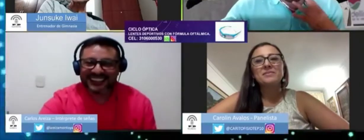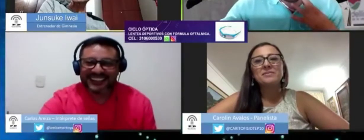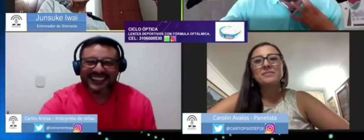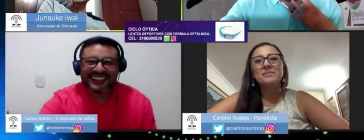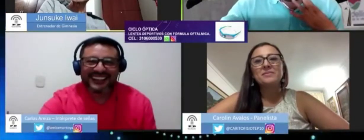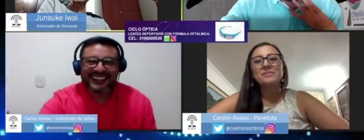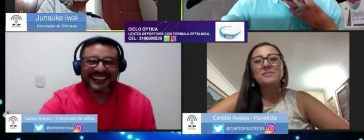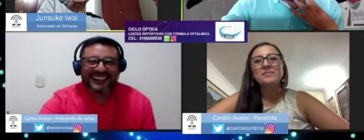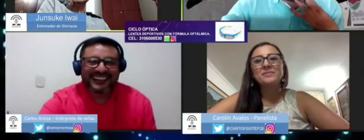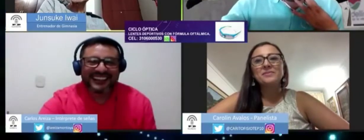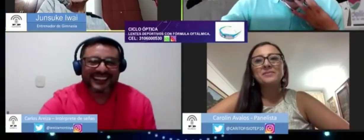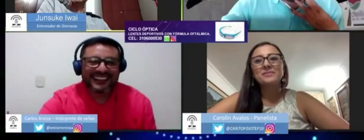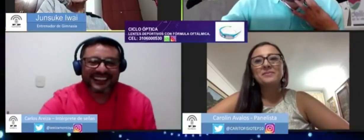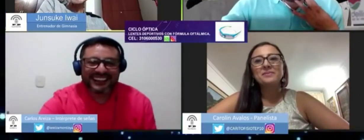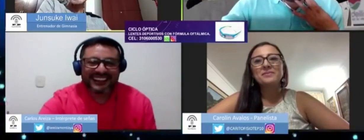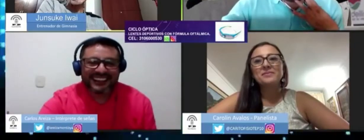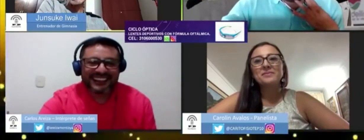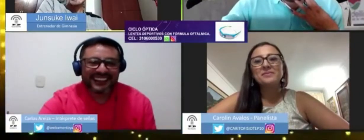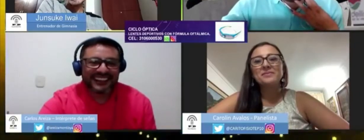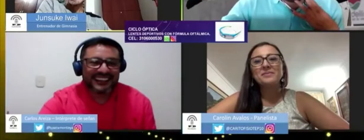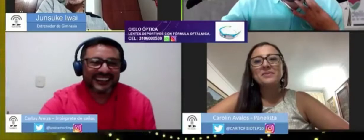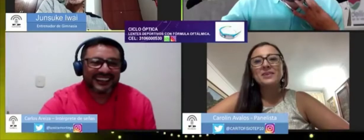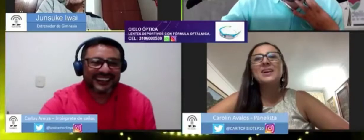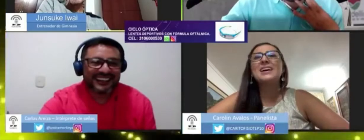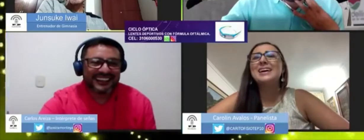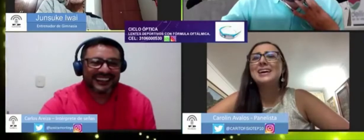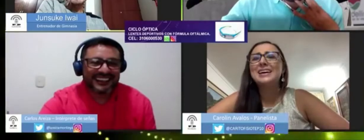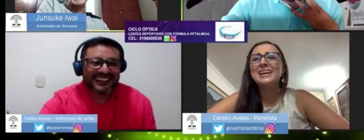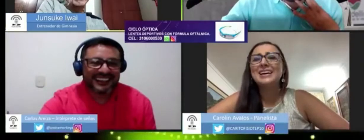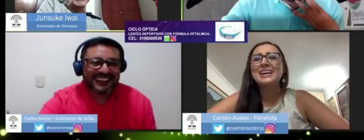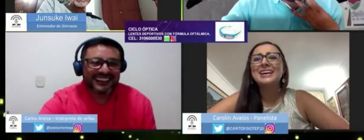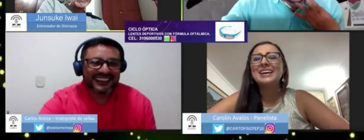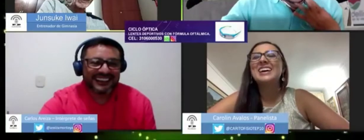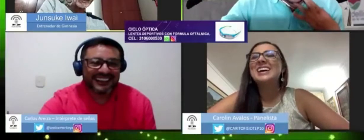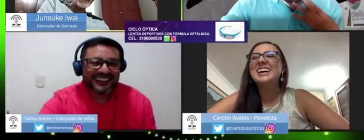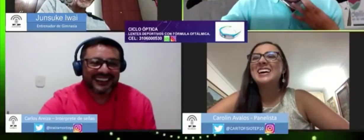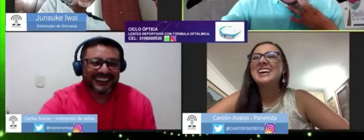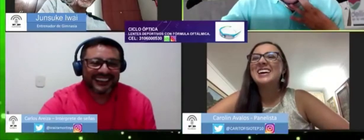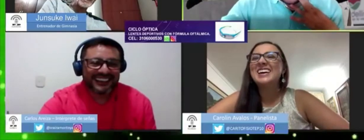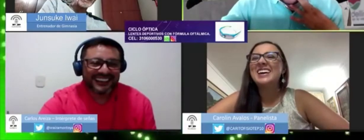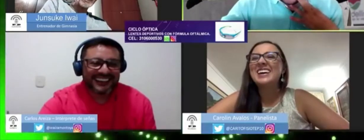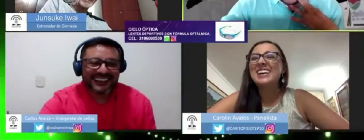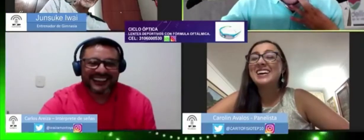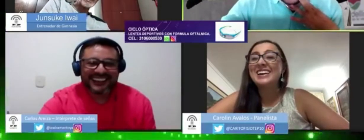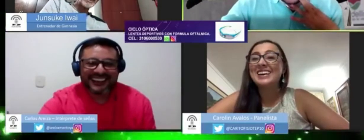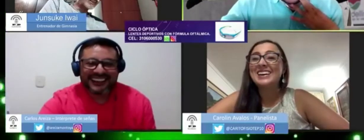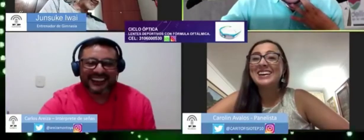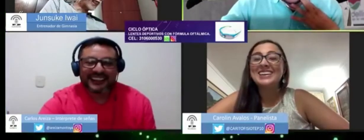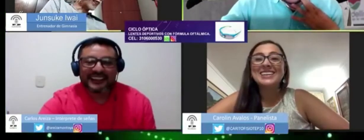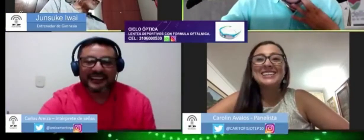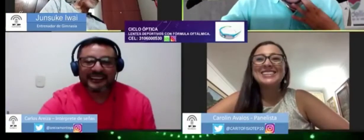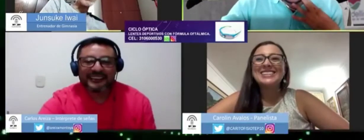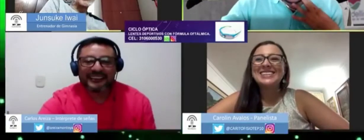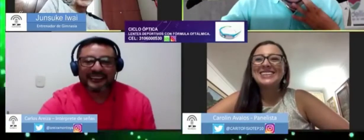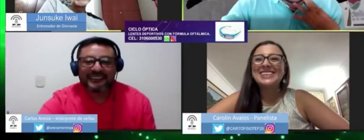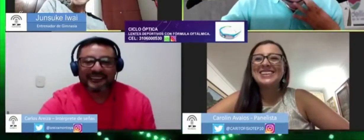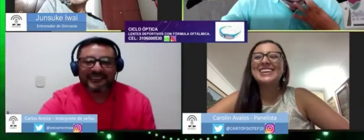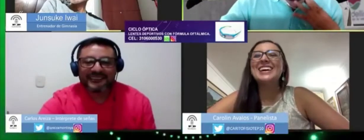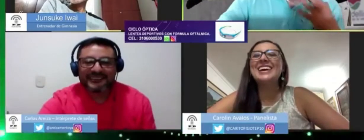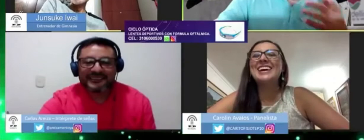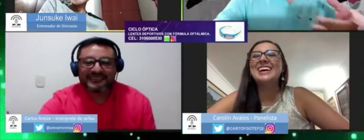No. Ya no me quedó nada japonés. Fue la paisa. Ave María. Ave María.